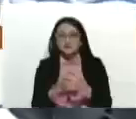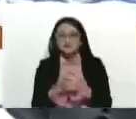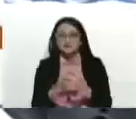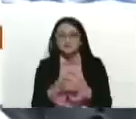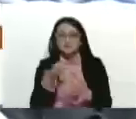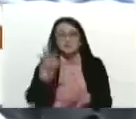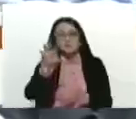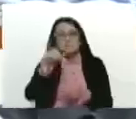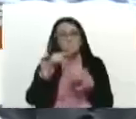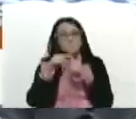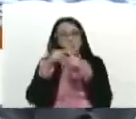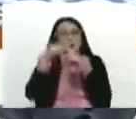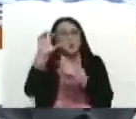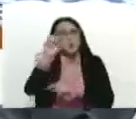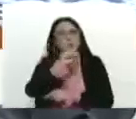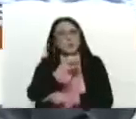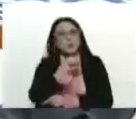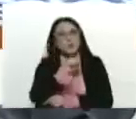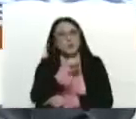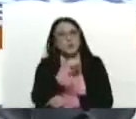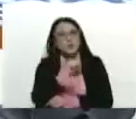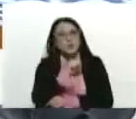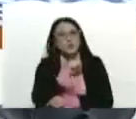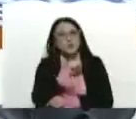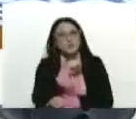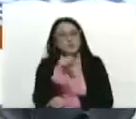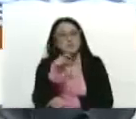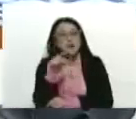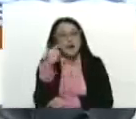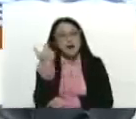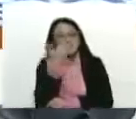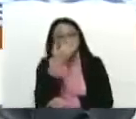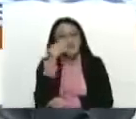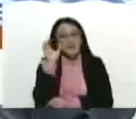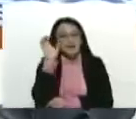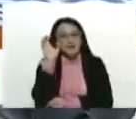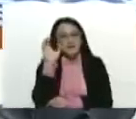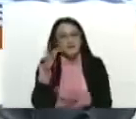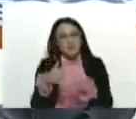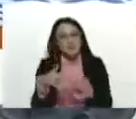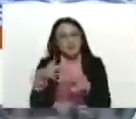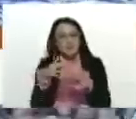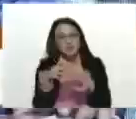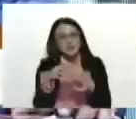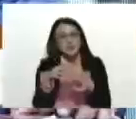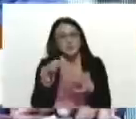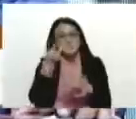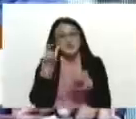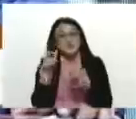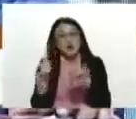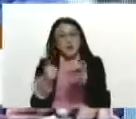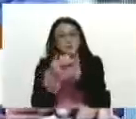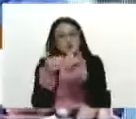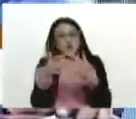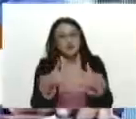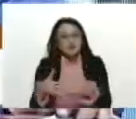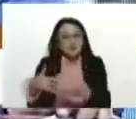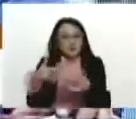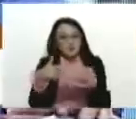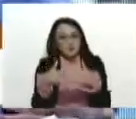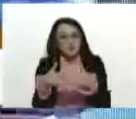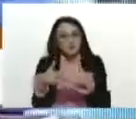señal para el imperialismo y sus aliados que fue